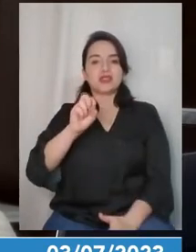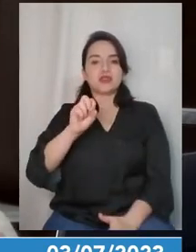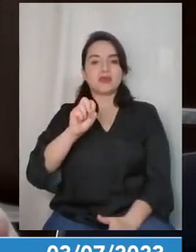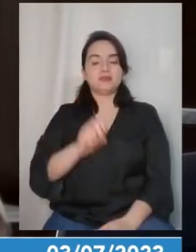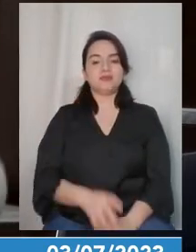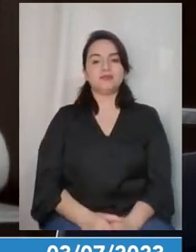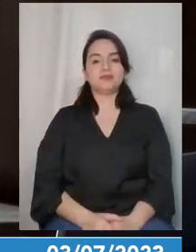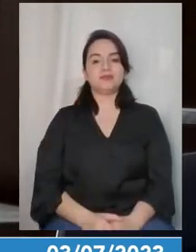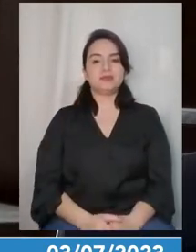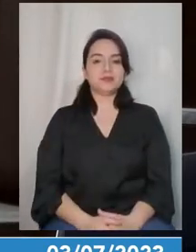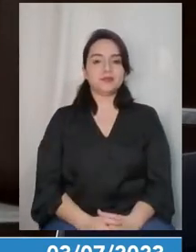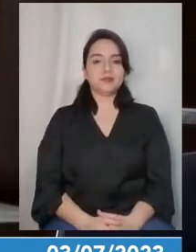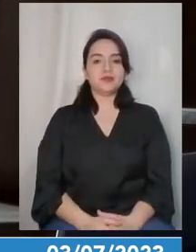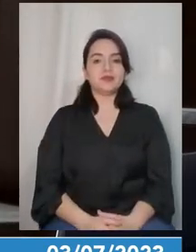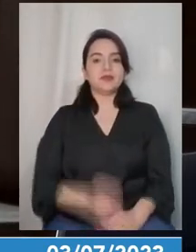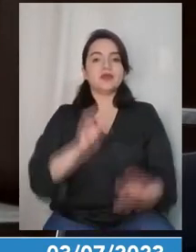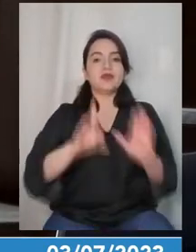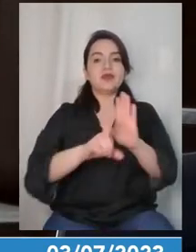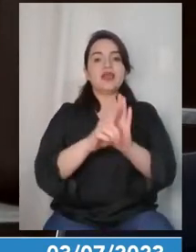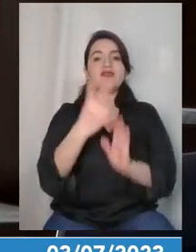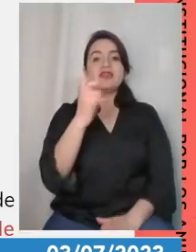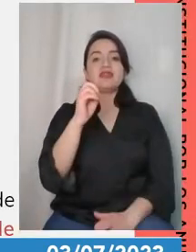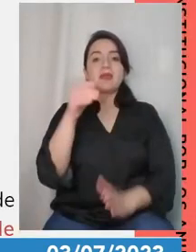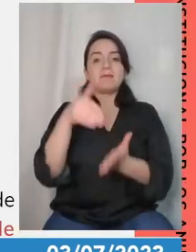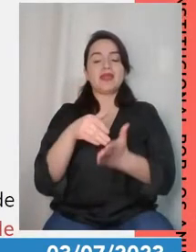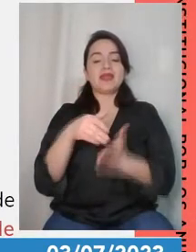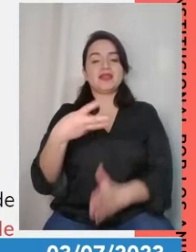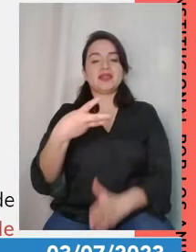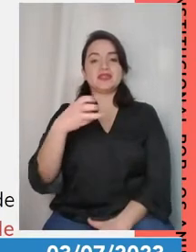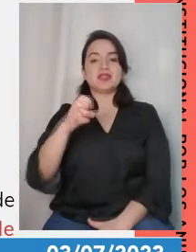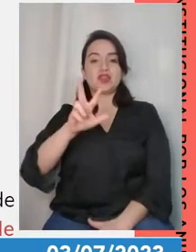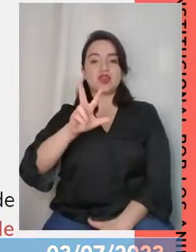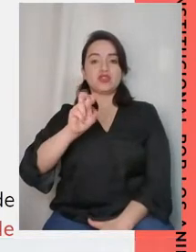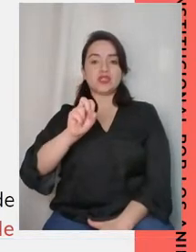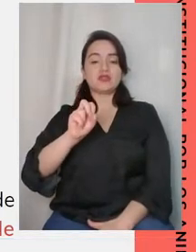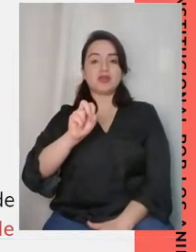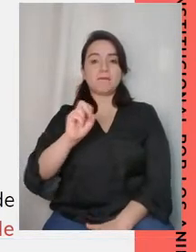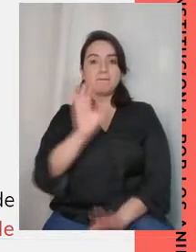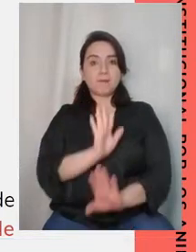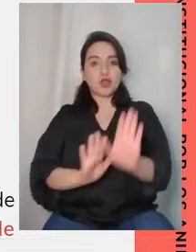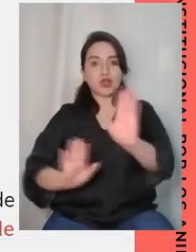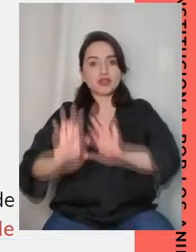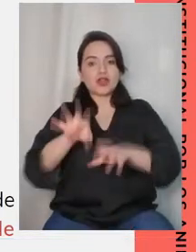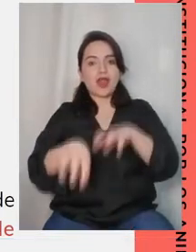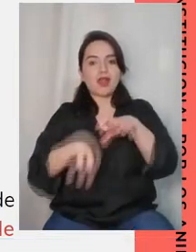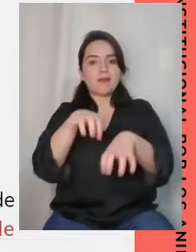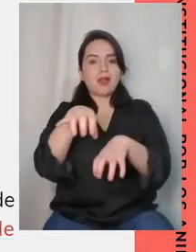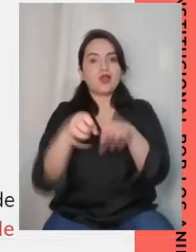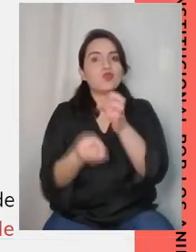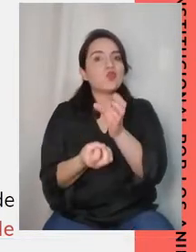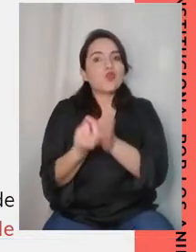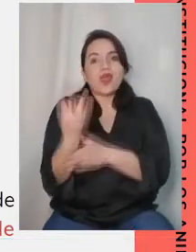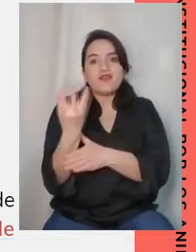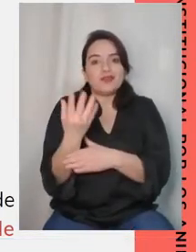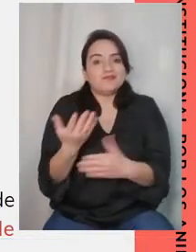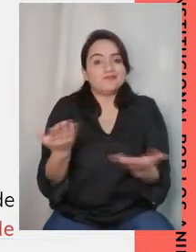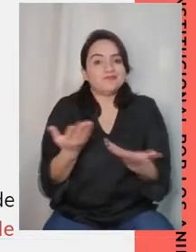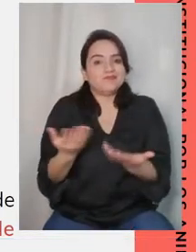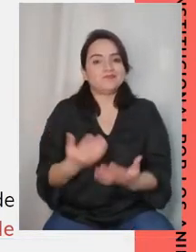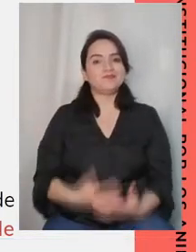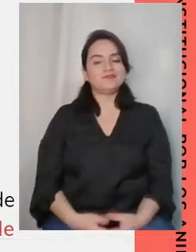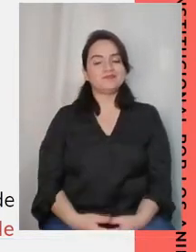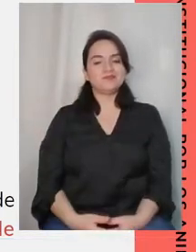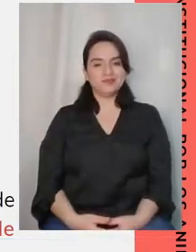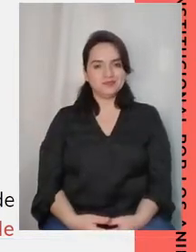La Ley 20.380 se refiere a la protección animal y es bastante novedosa, toda vez que se refiere a